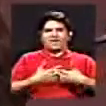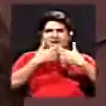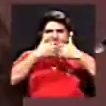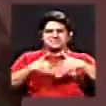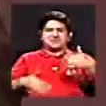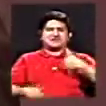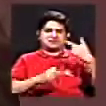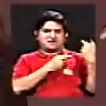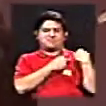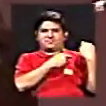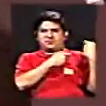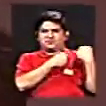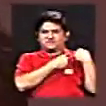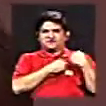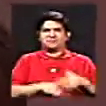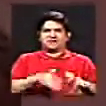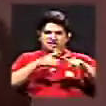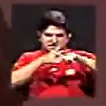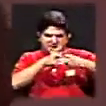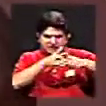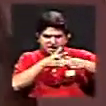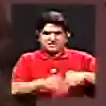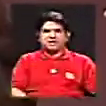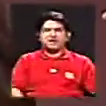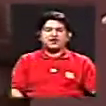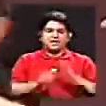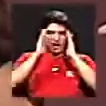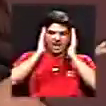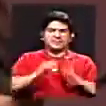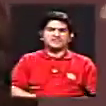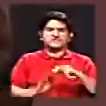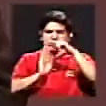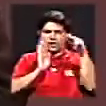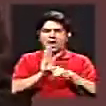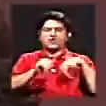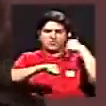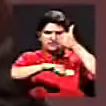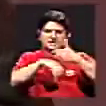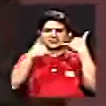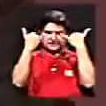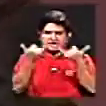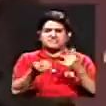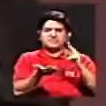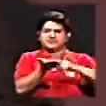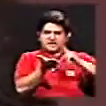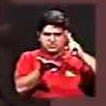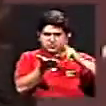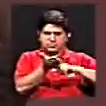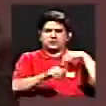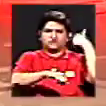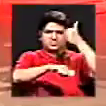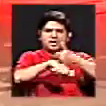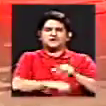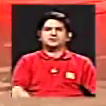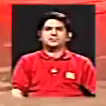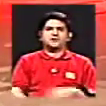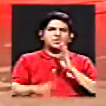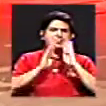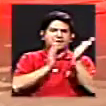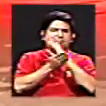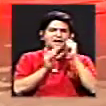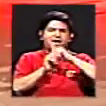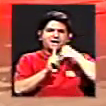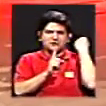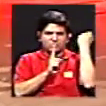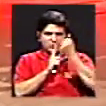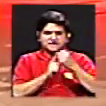la responsabilidad de dar el mantenimiento en atención a parámetros que ya están definidos en un contrato establecido. Para hablar de algunas de las